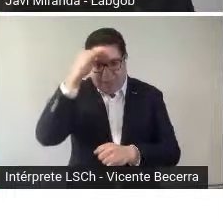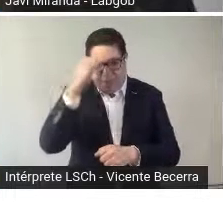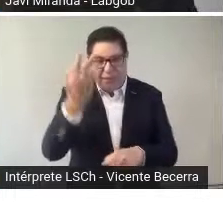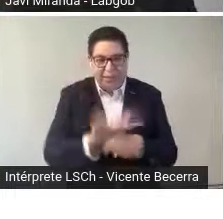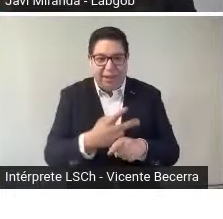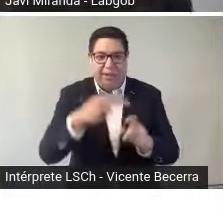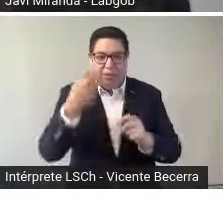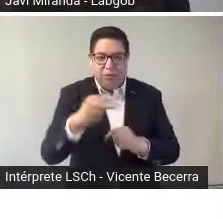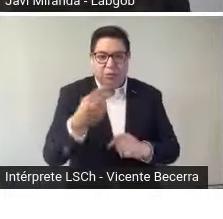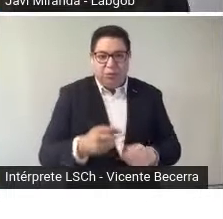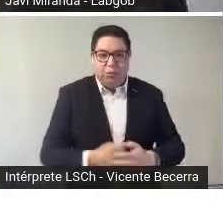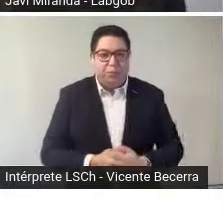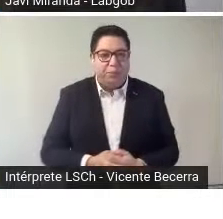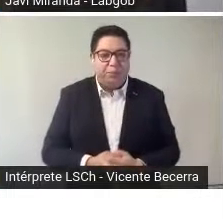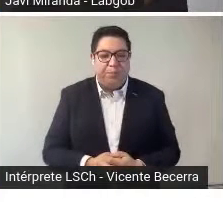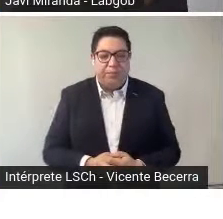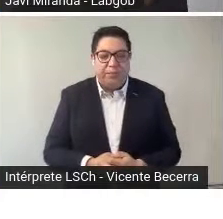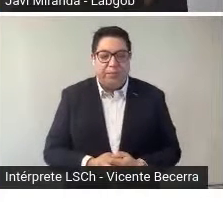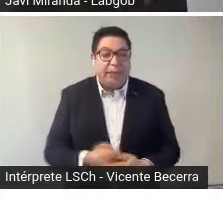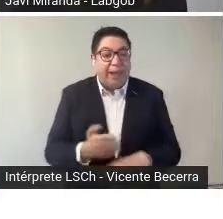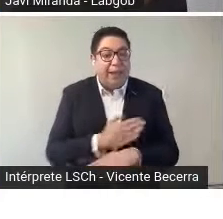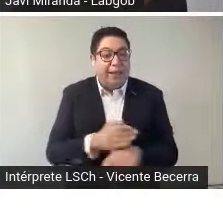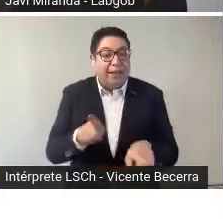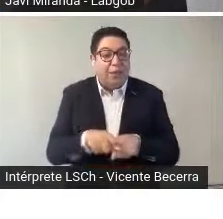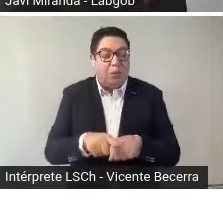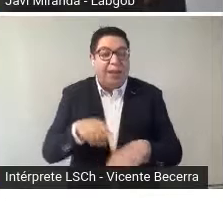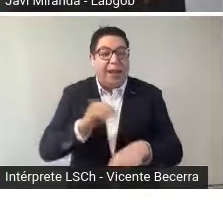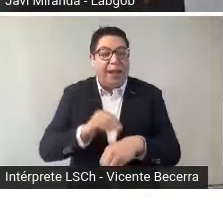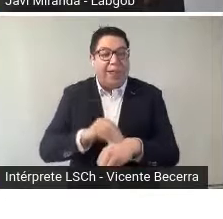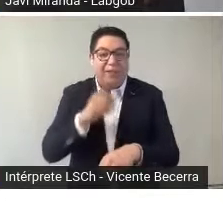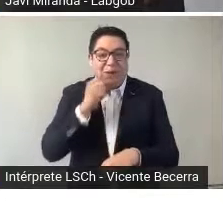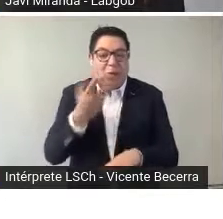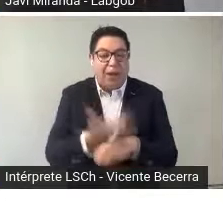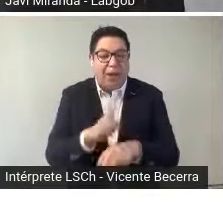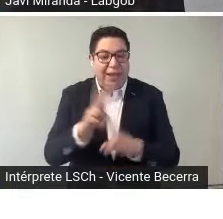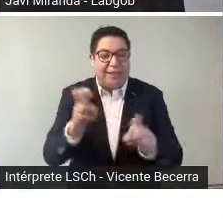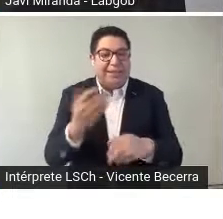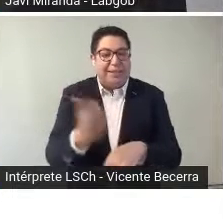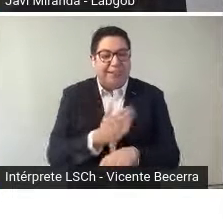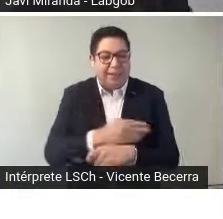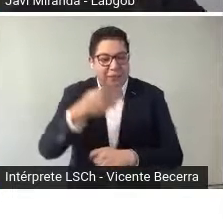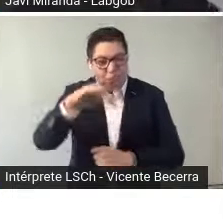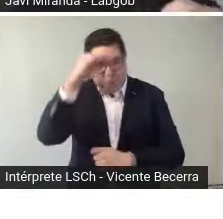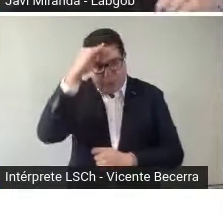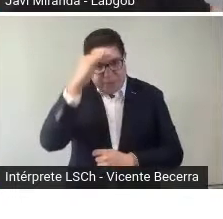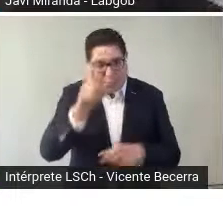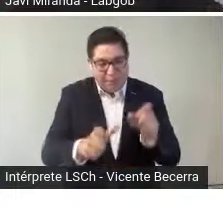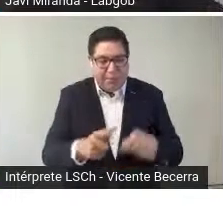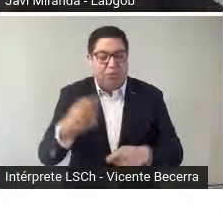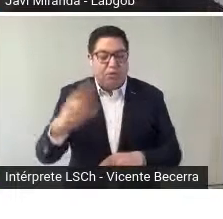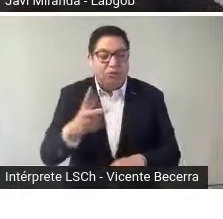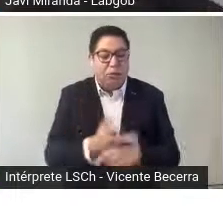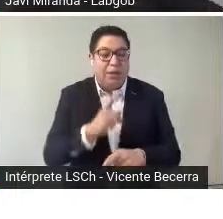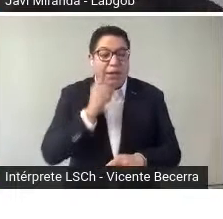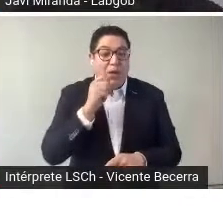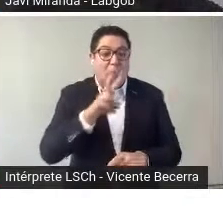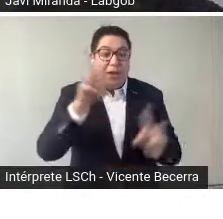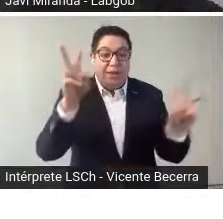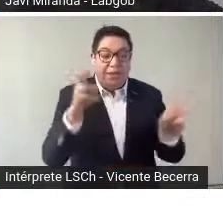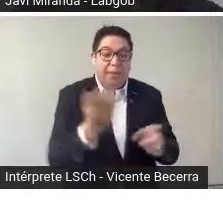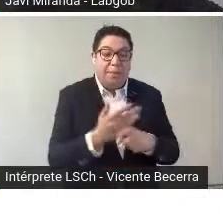innovación. Antes de eso, les vamos a dar unas instrucciones para que puedan tener una buena experiencia digital. Vamos a utilizar la plataforma